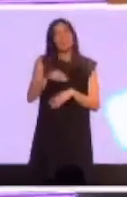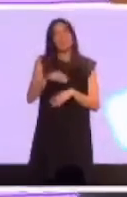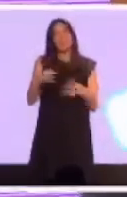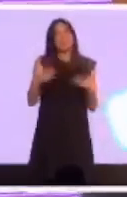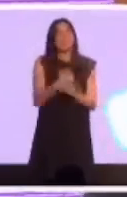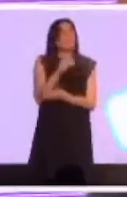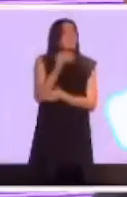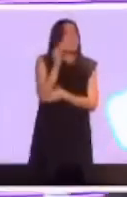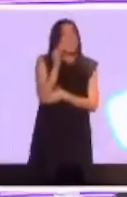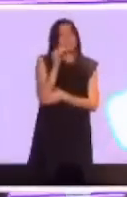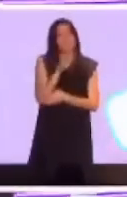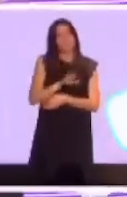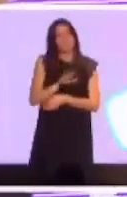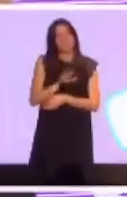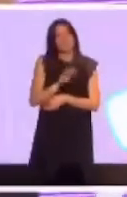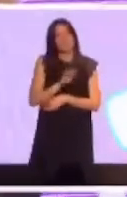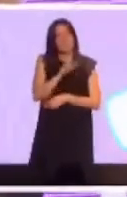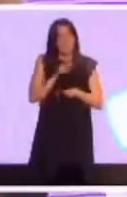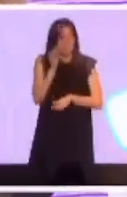las mujeres